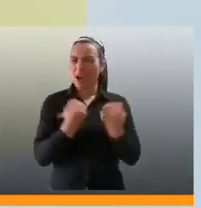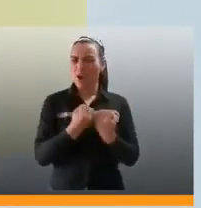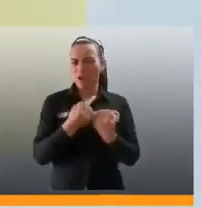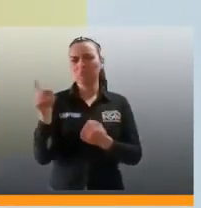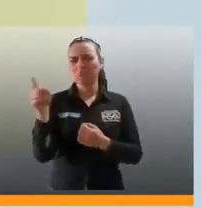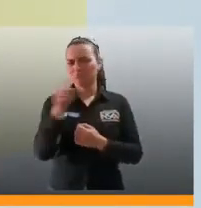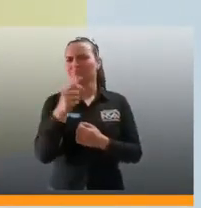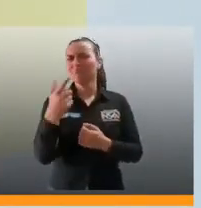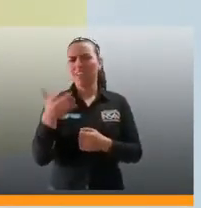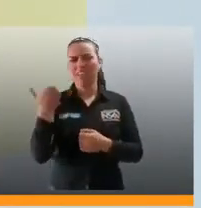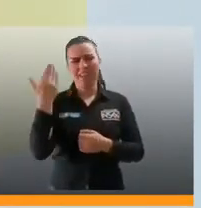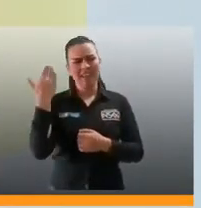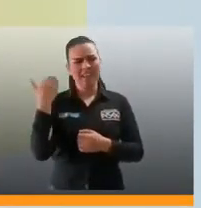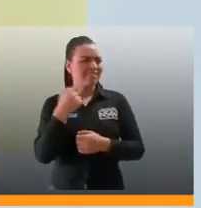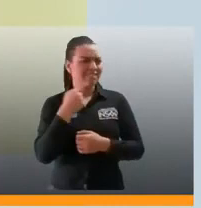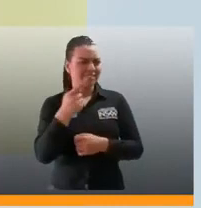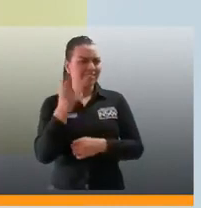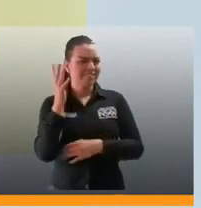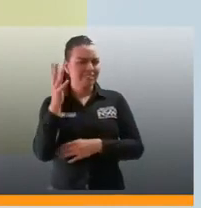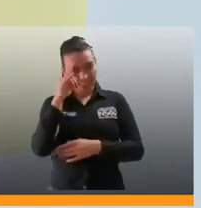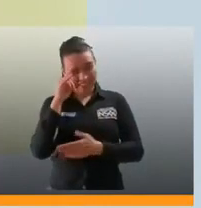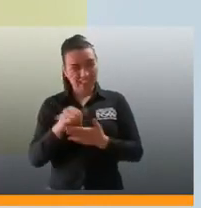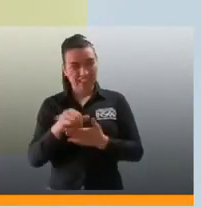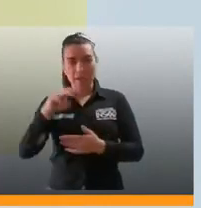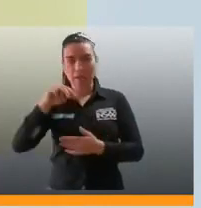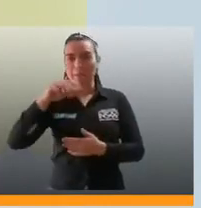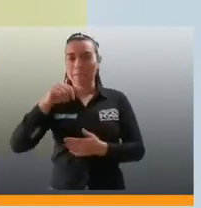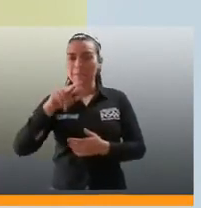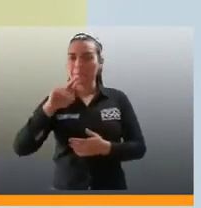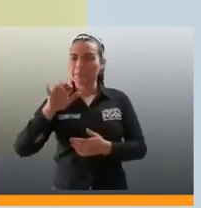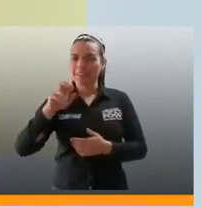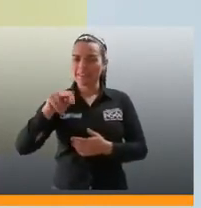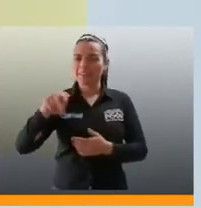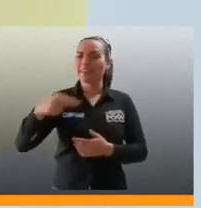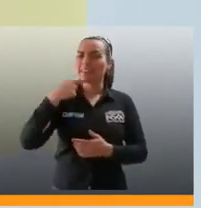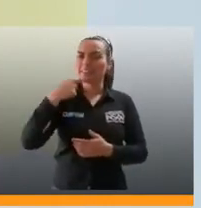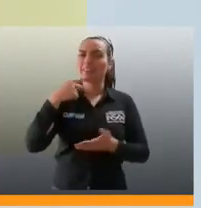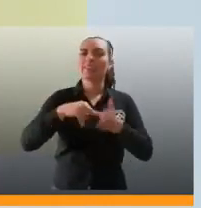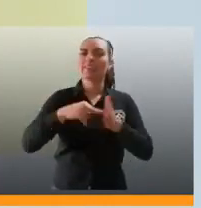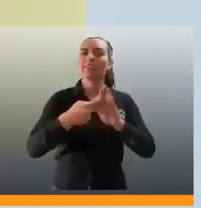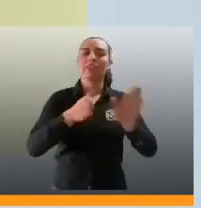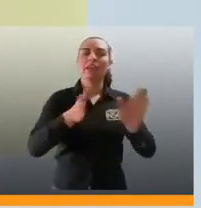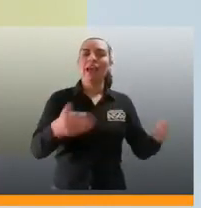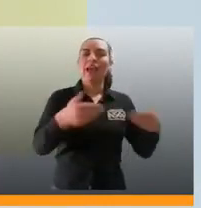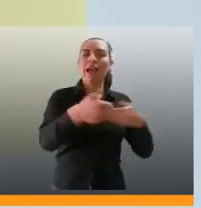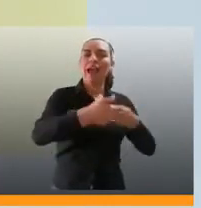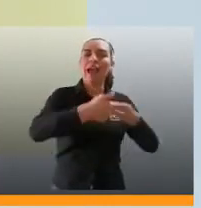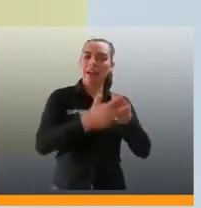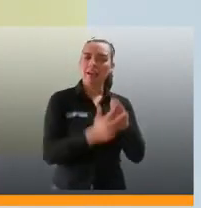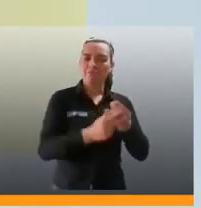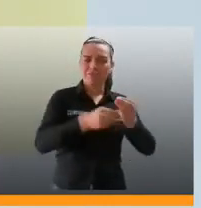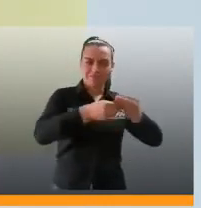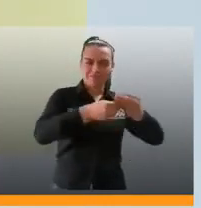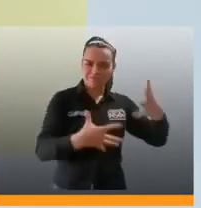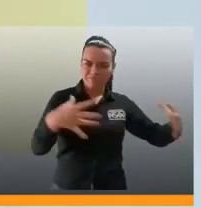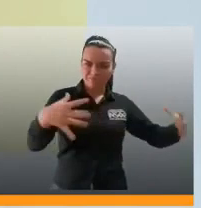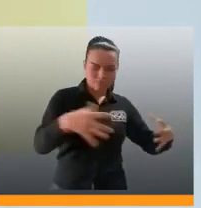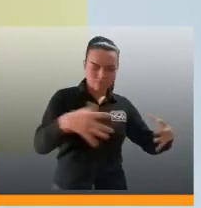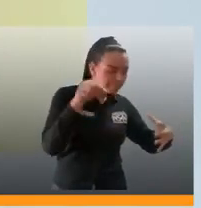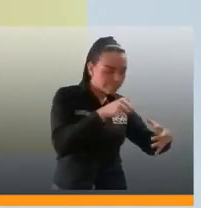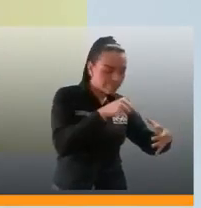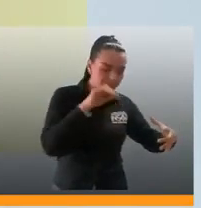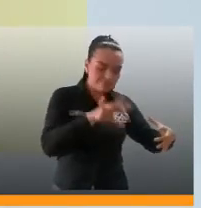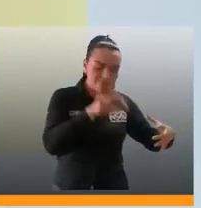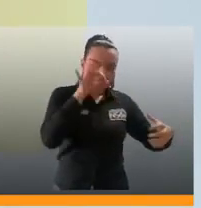otros panelistas, creo que fue Martín. Escoger esa caja de herramientas es importante, las herramientas